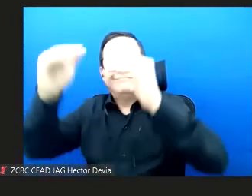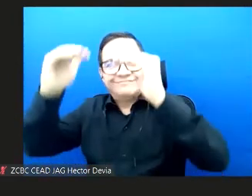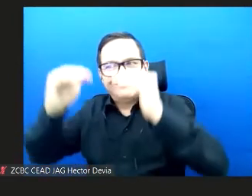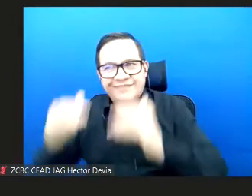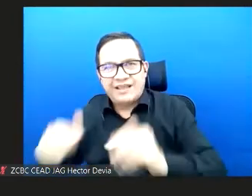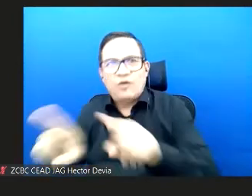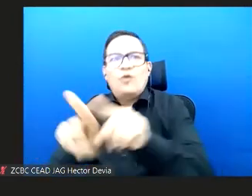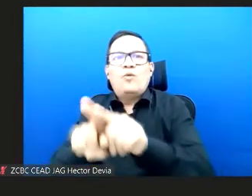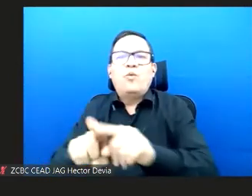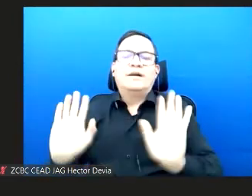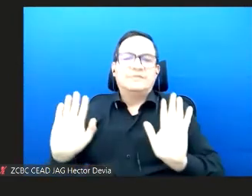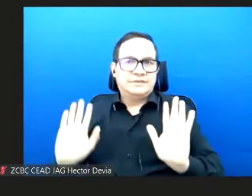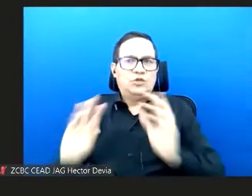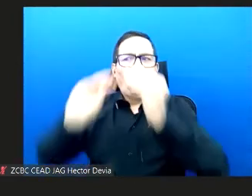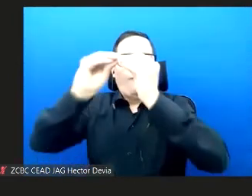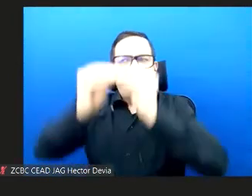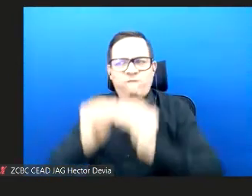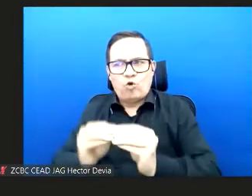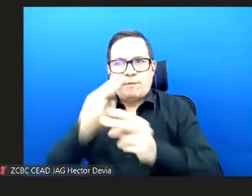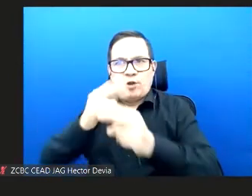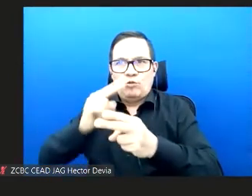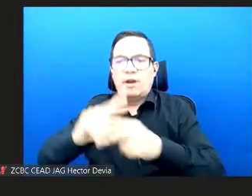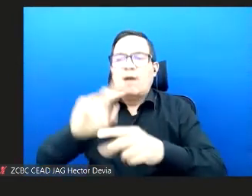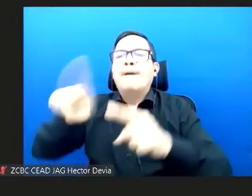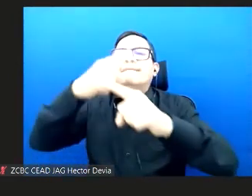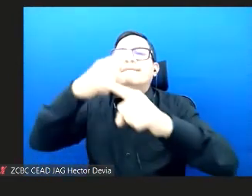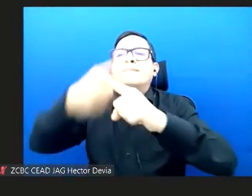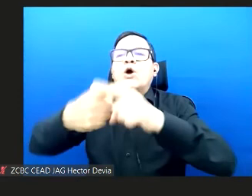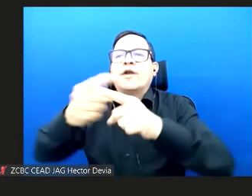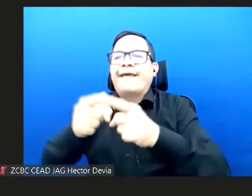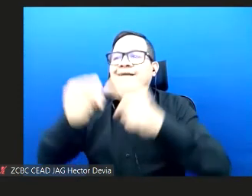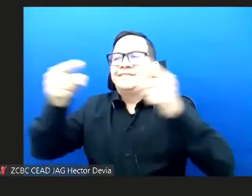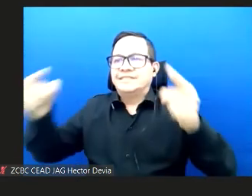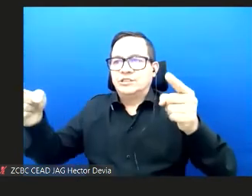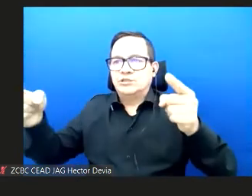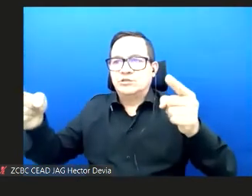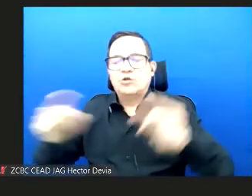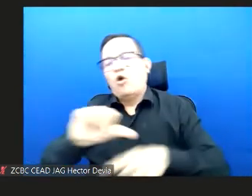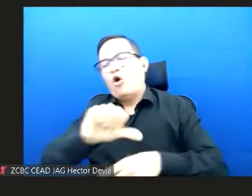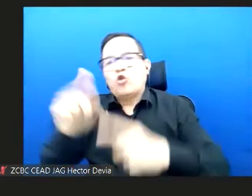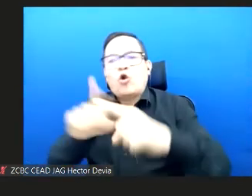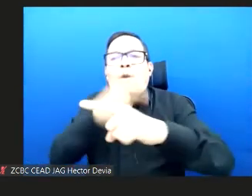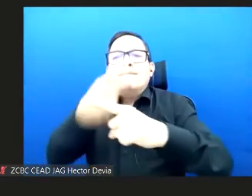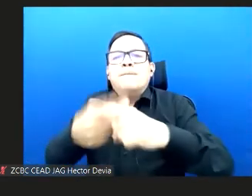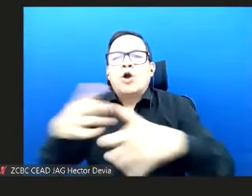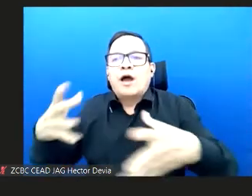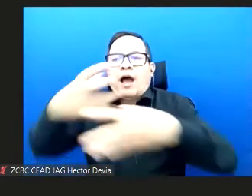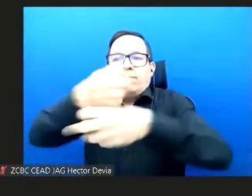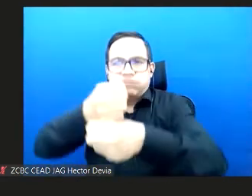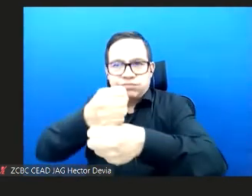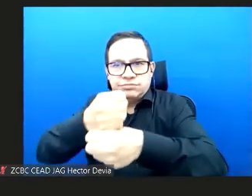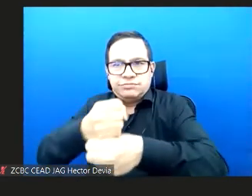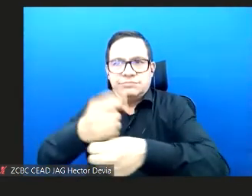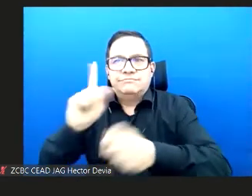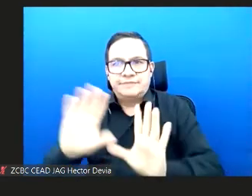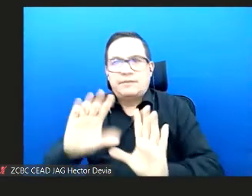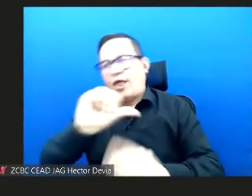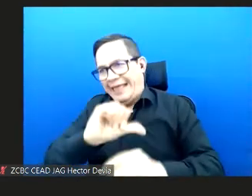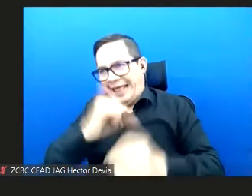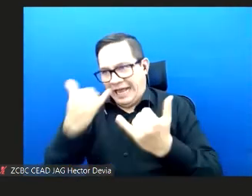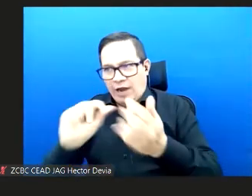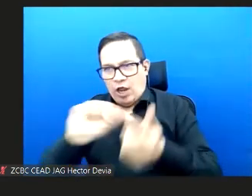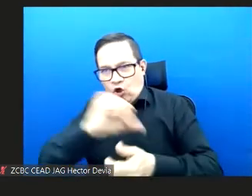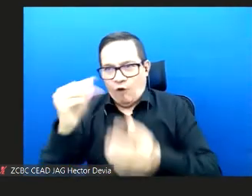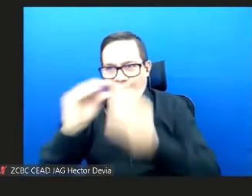Esta es una forma de visualizarlos y esta es otra, que la cual es muy importante y es un